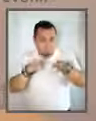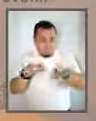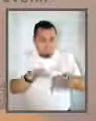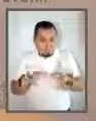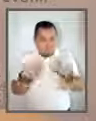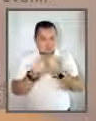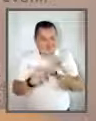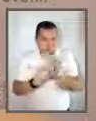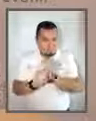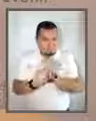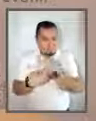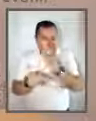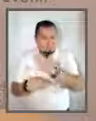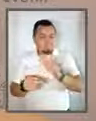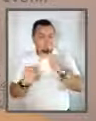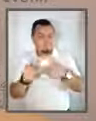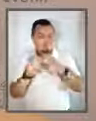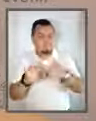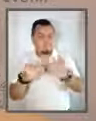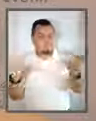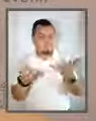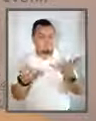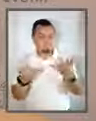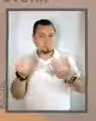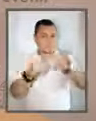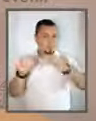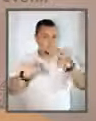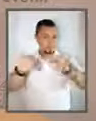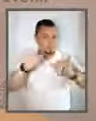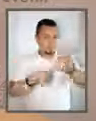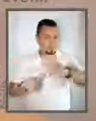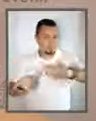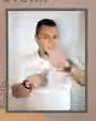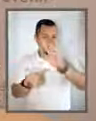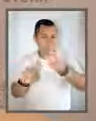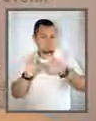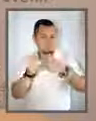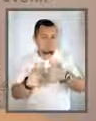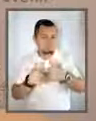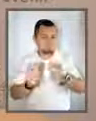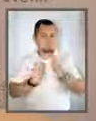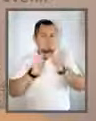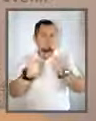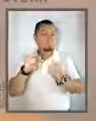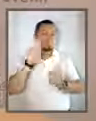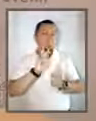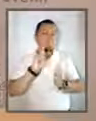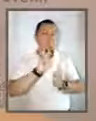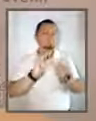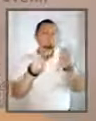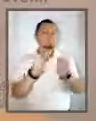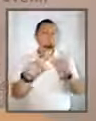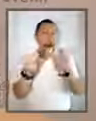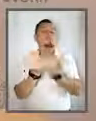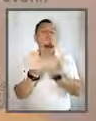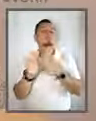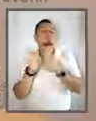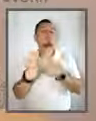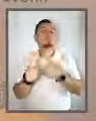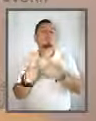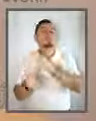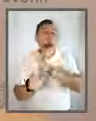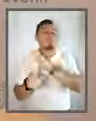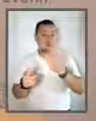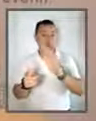de supervisión que hace a todos los laboratorios de establecimiento que ofrezcan pruebas, así como a otros giros que pudieran